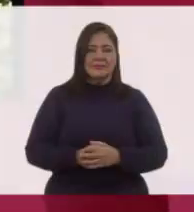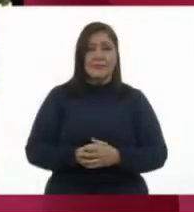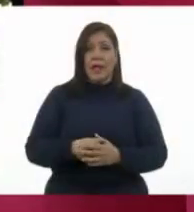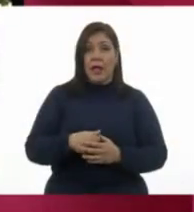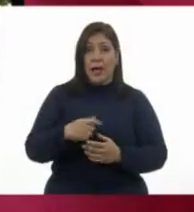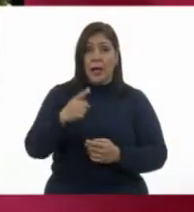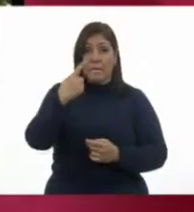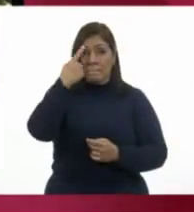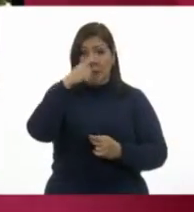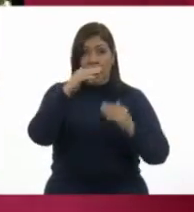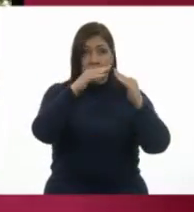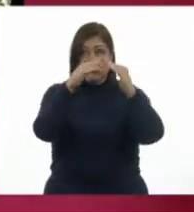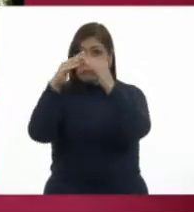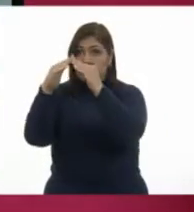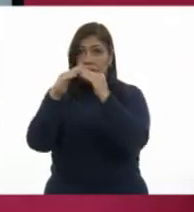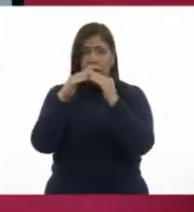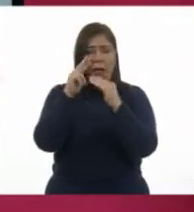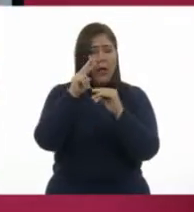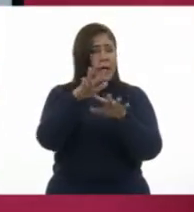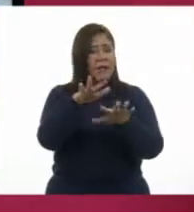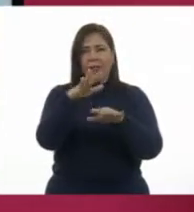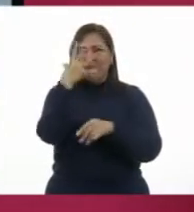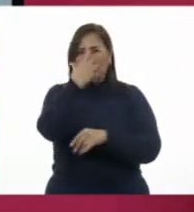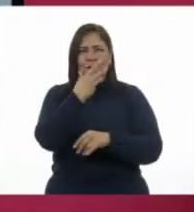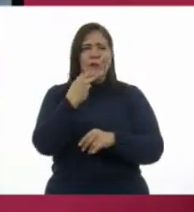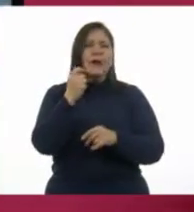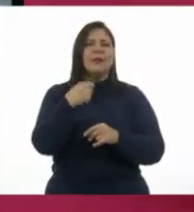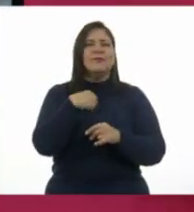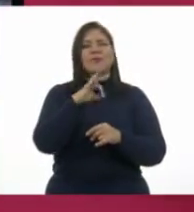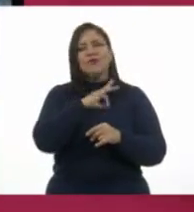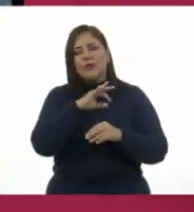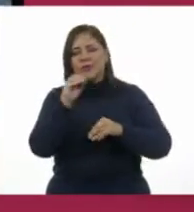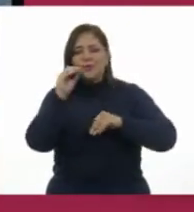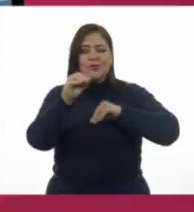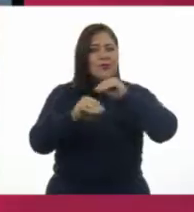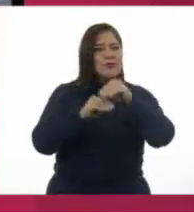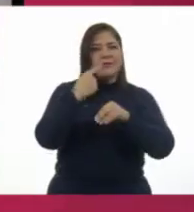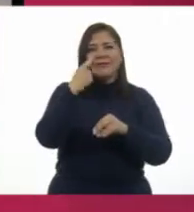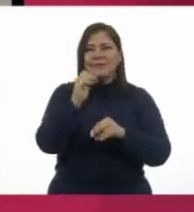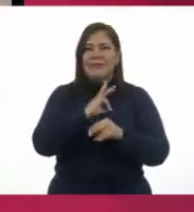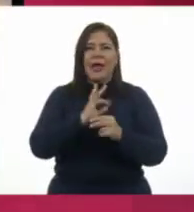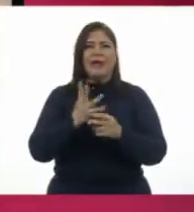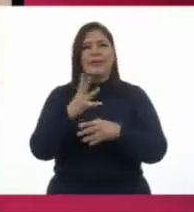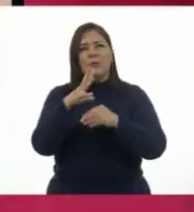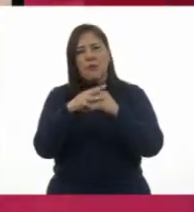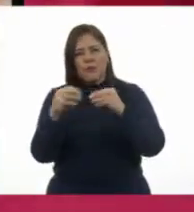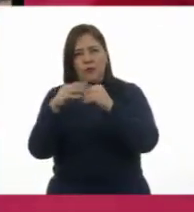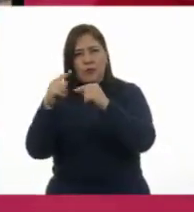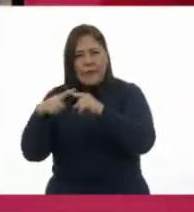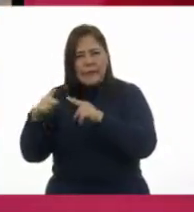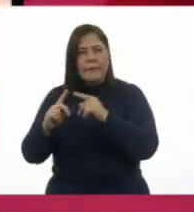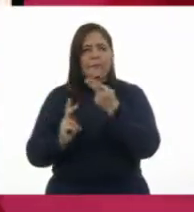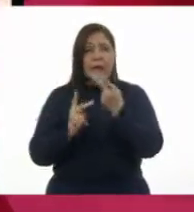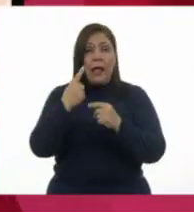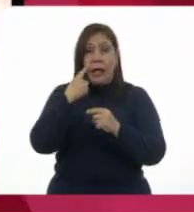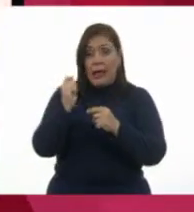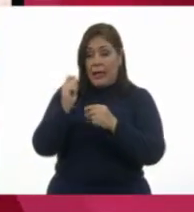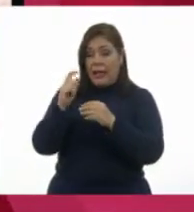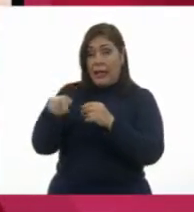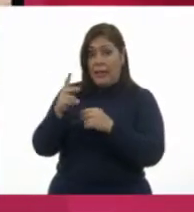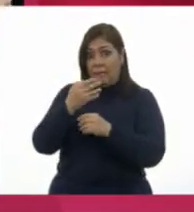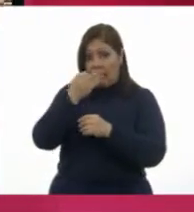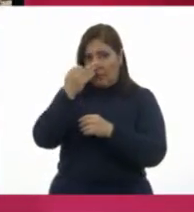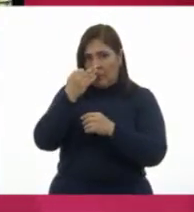Para que las casas se vean bonitas, nos gusta rodearlas de flores. A esta flor le sacamos su